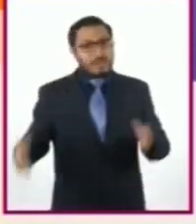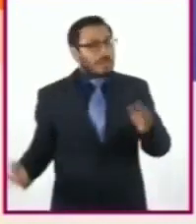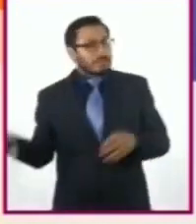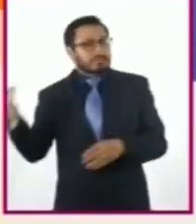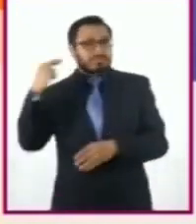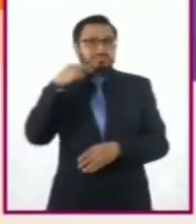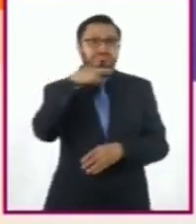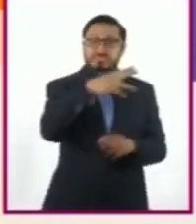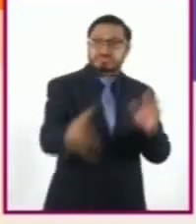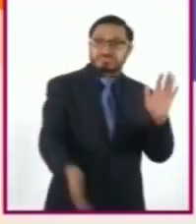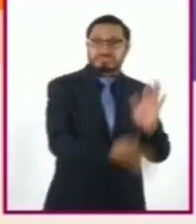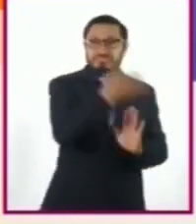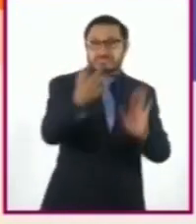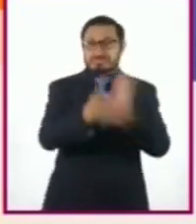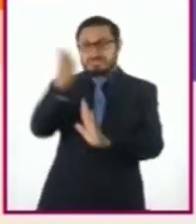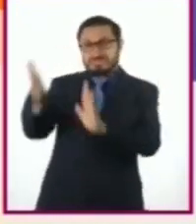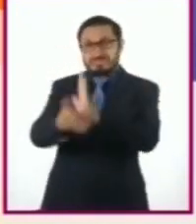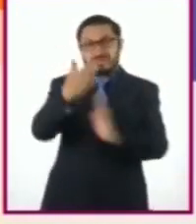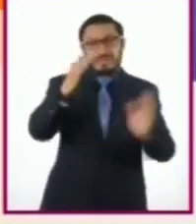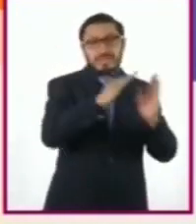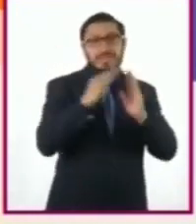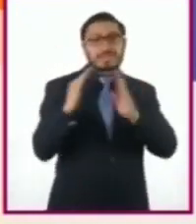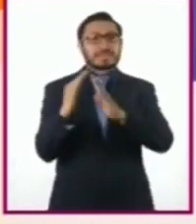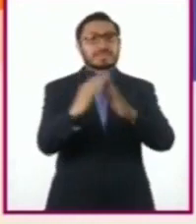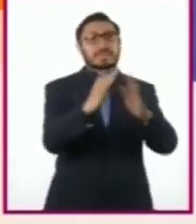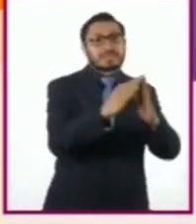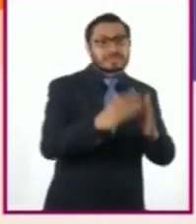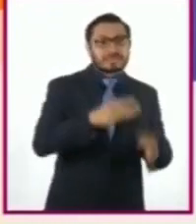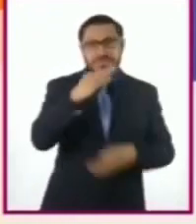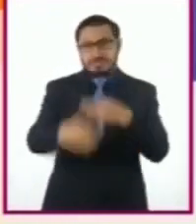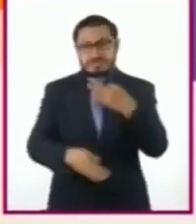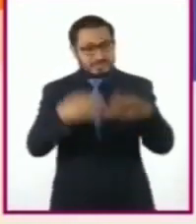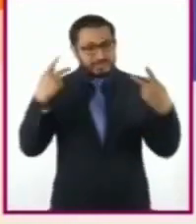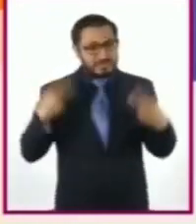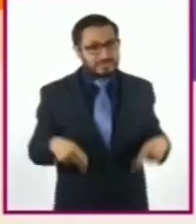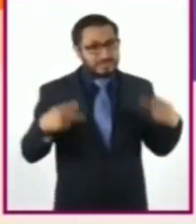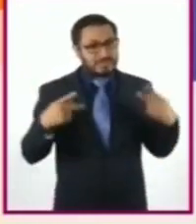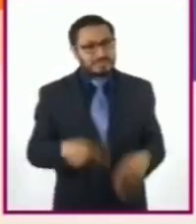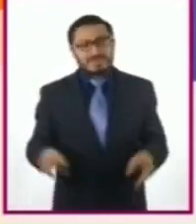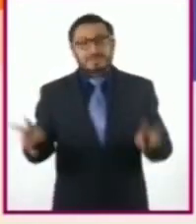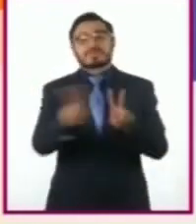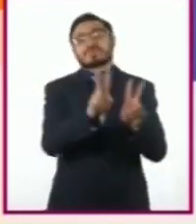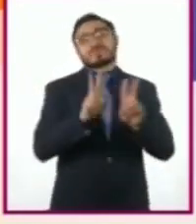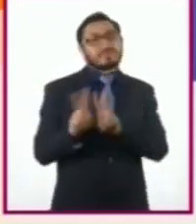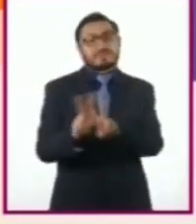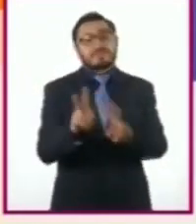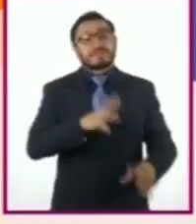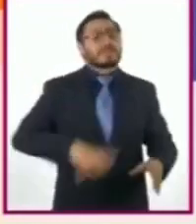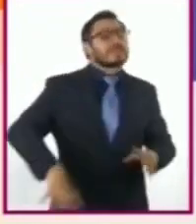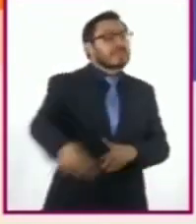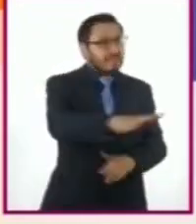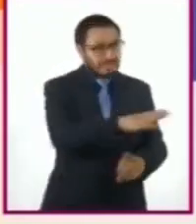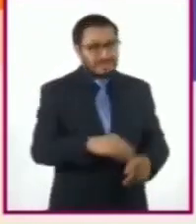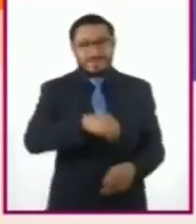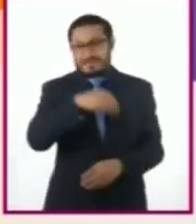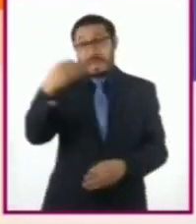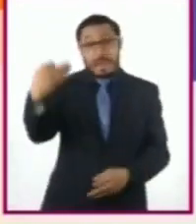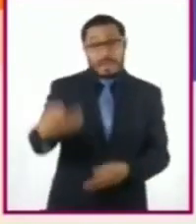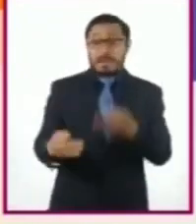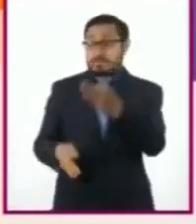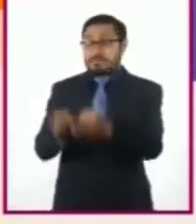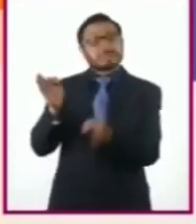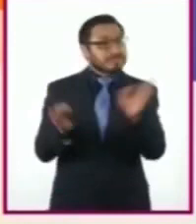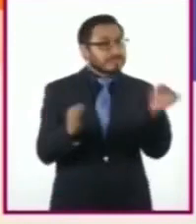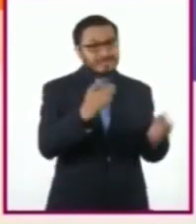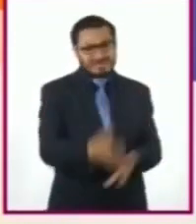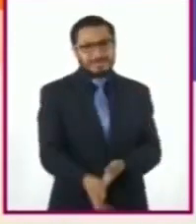rápidamente muchas casas. A todo el que quería ser vecino de la ciudad y era aceptado, se